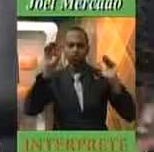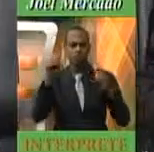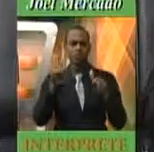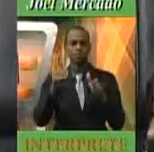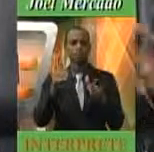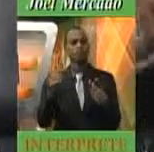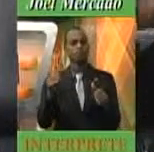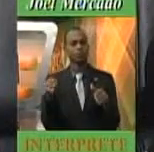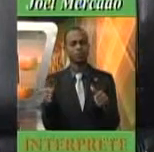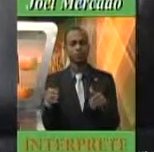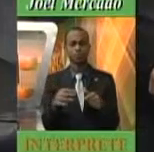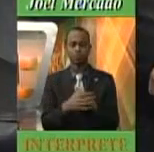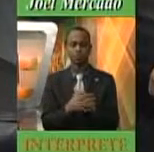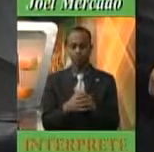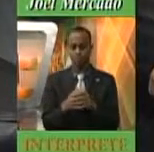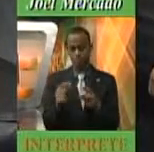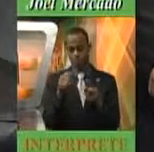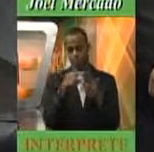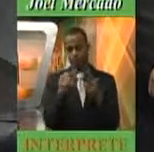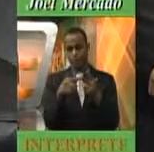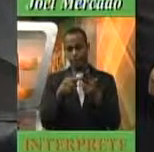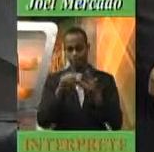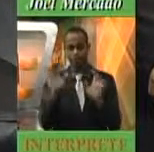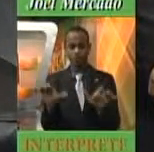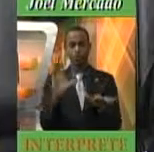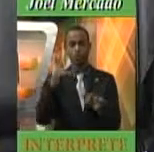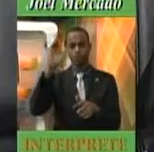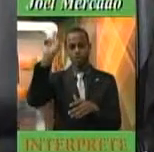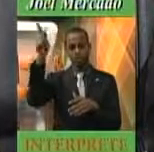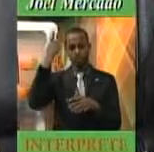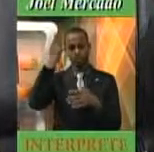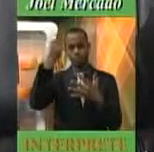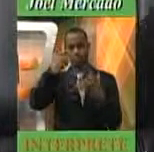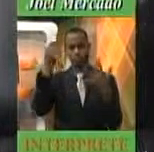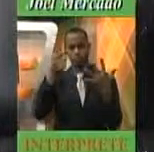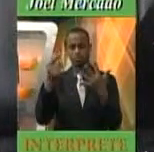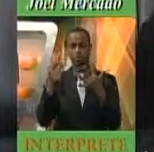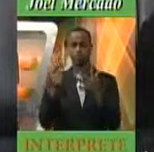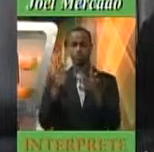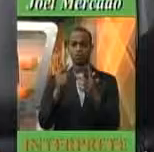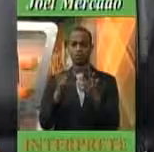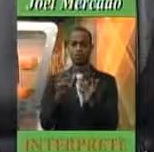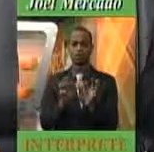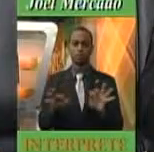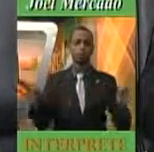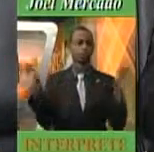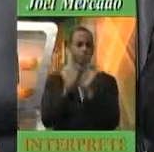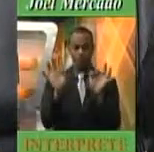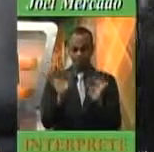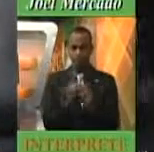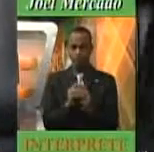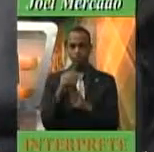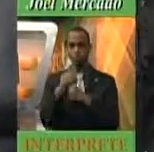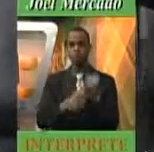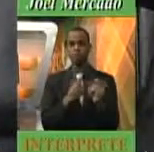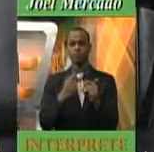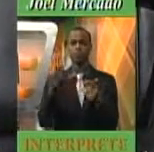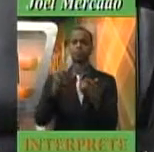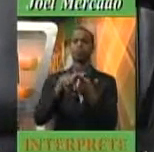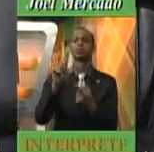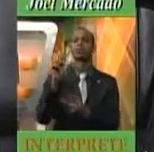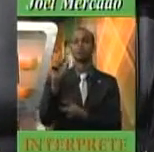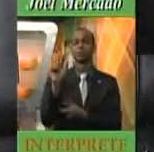especializada. Con esos dos elementos, tú vas a tener política pública de mucha calidad en el 16 al